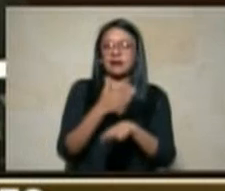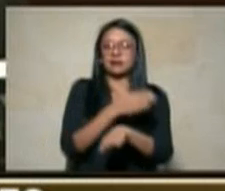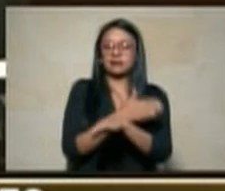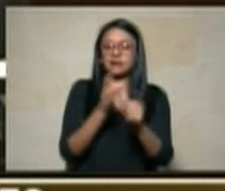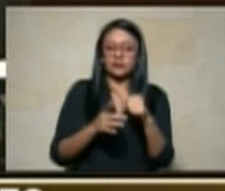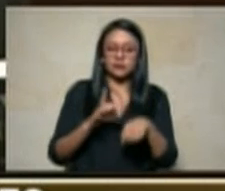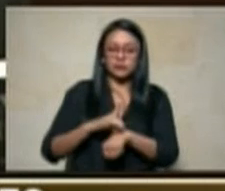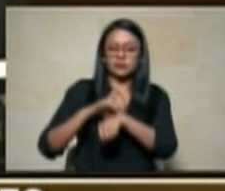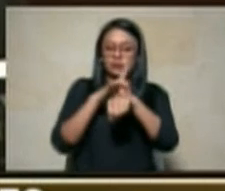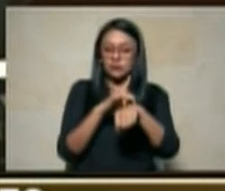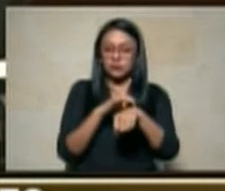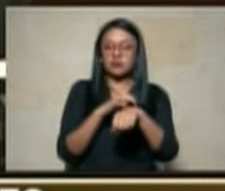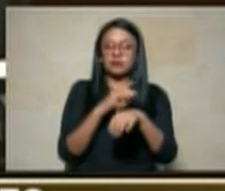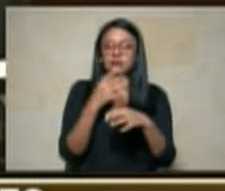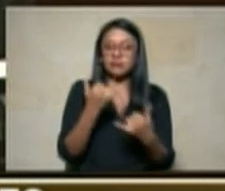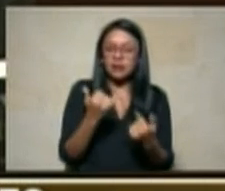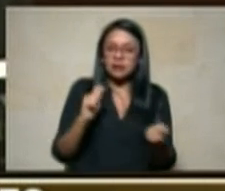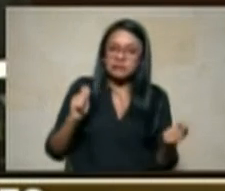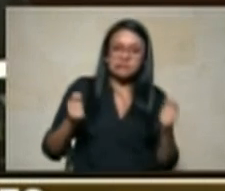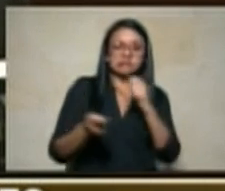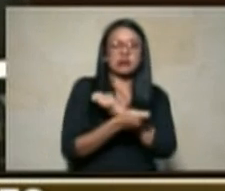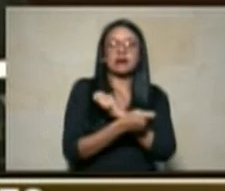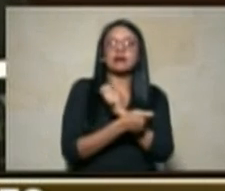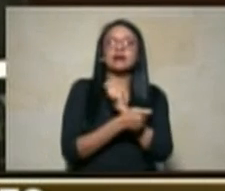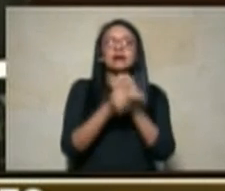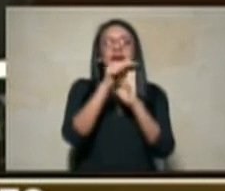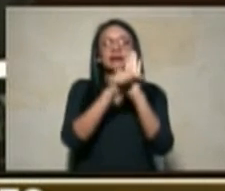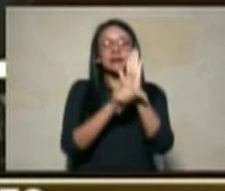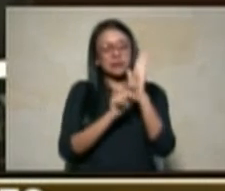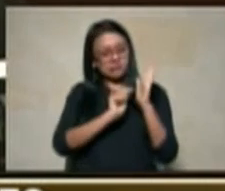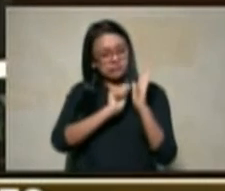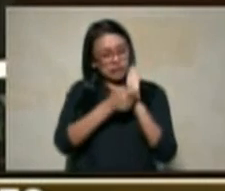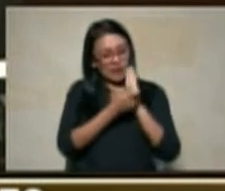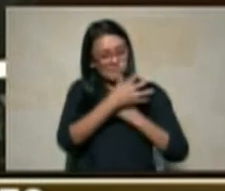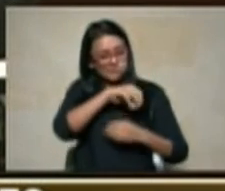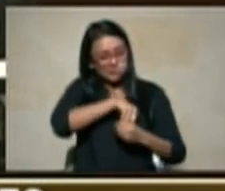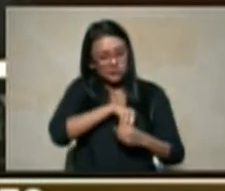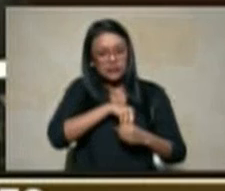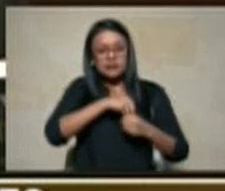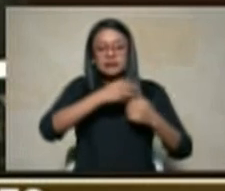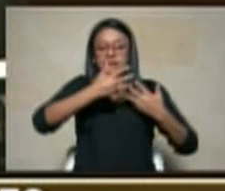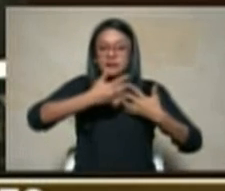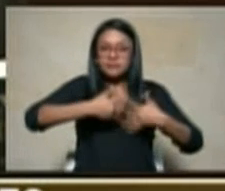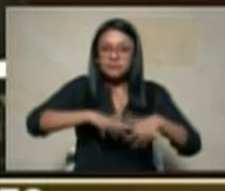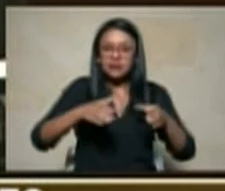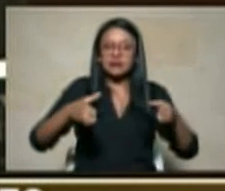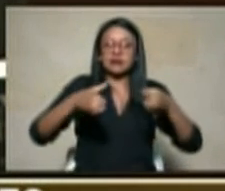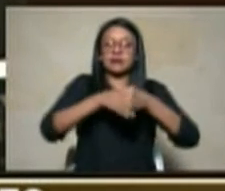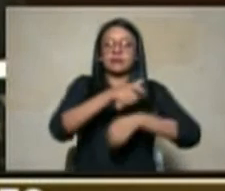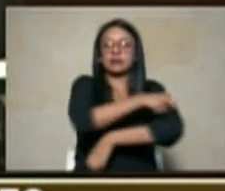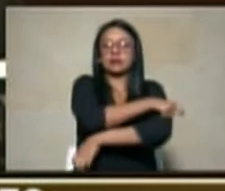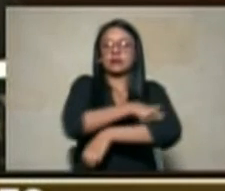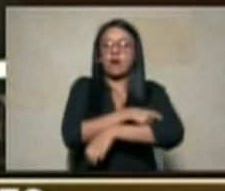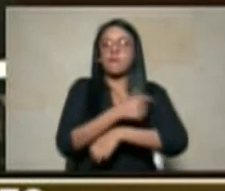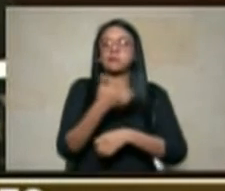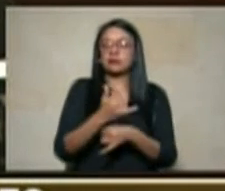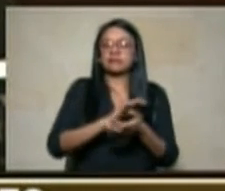dé por finiquitadas estas comisiones legales que se pueden adelantar cuando